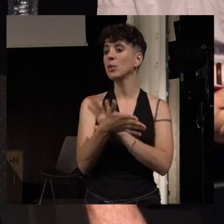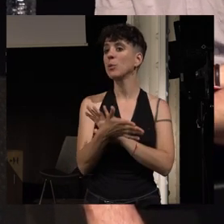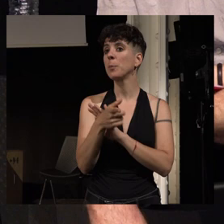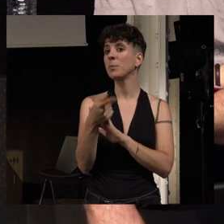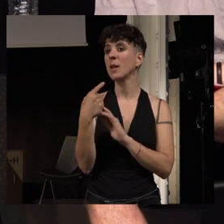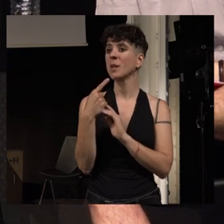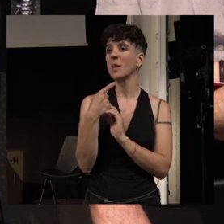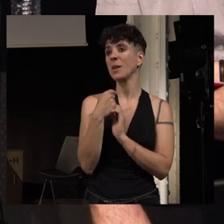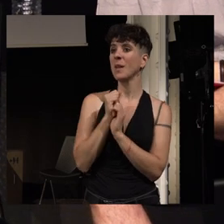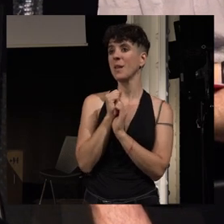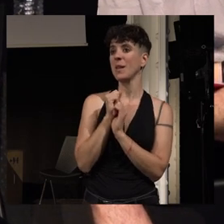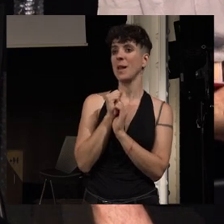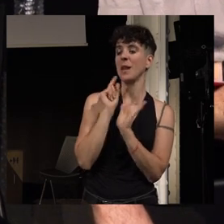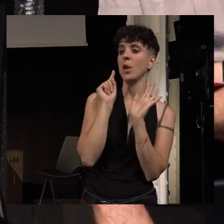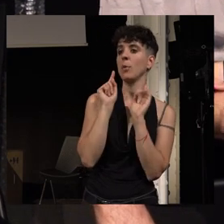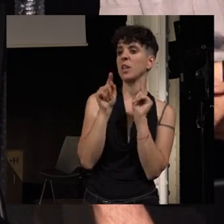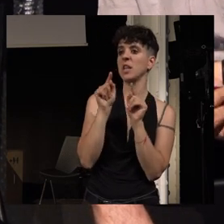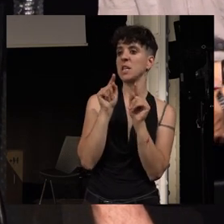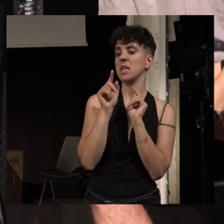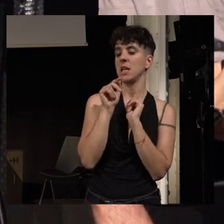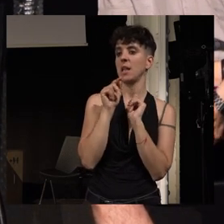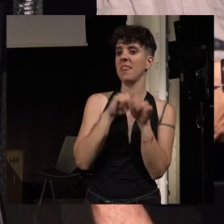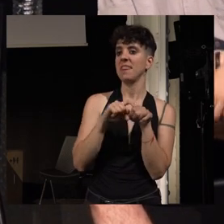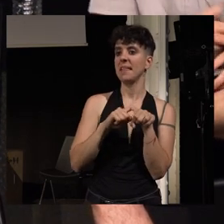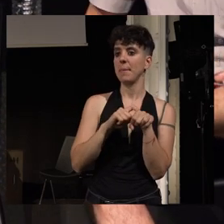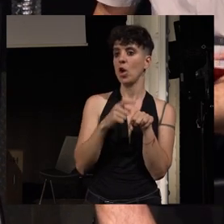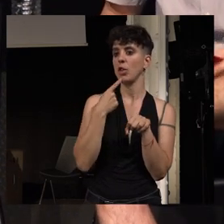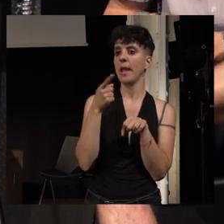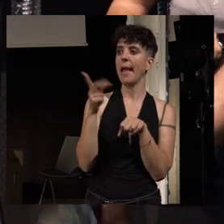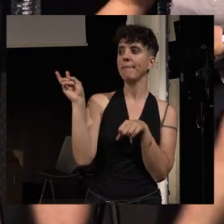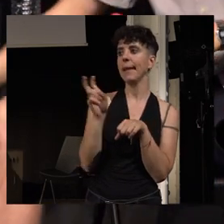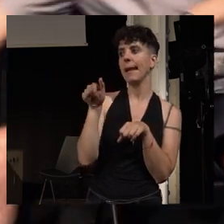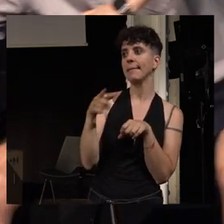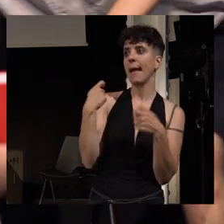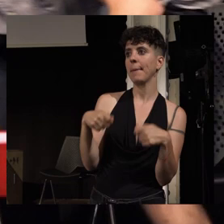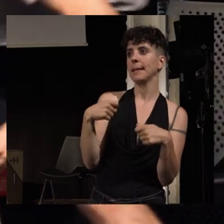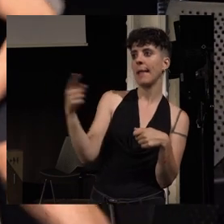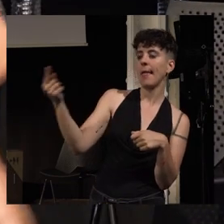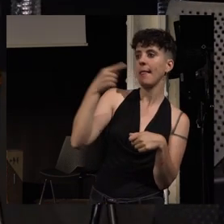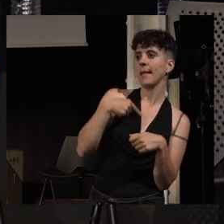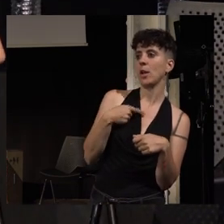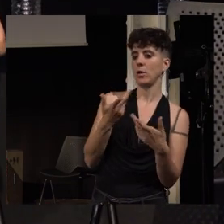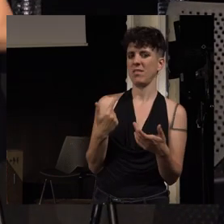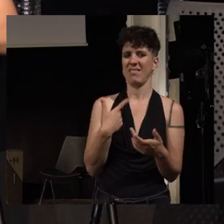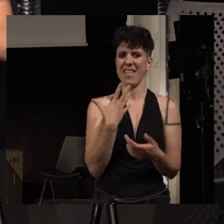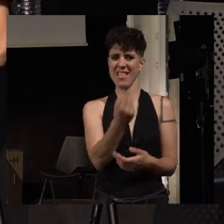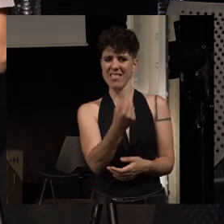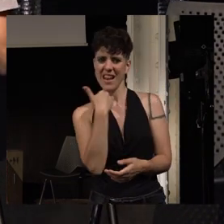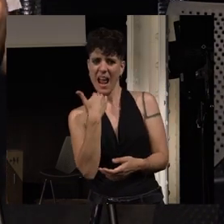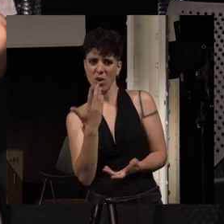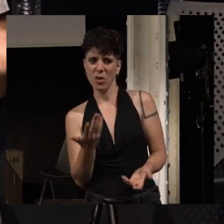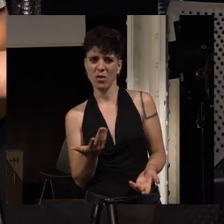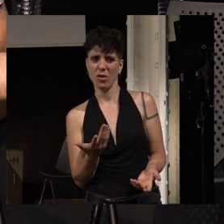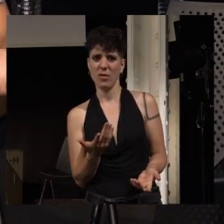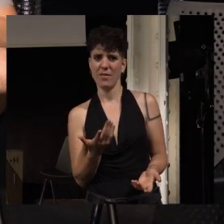que están ñiñiñiñiñiñiñi, ¿sabes? El ñiñiñi típico este de decir, ya vienen estas a decirnos que no sé qué. Tío, entended algo, ¿no? O